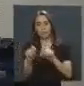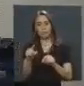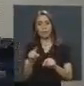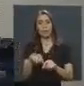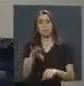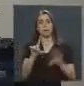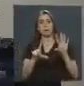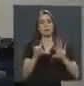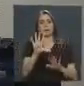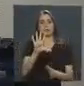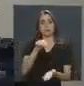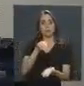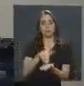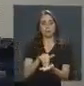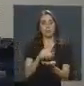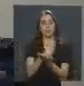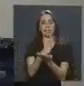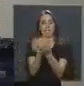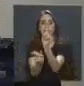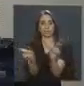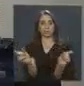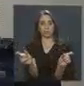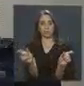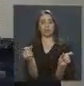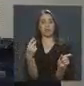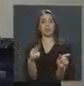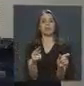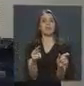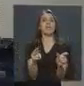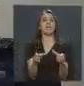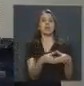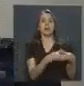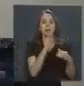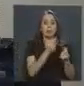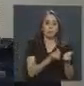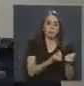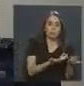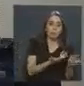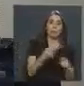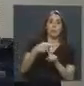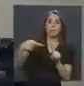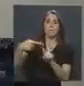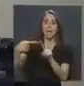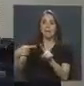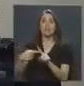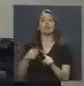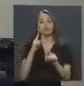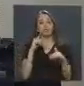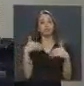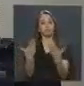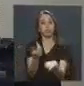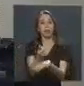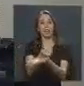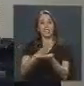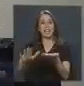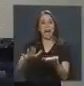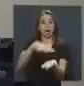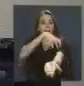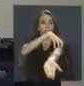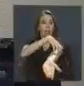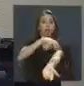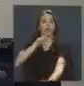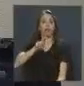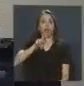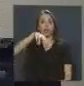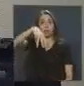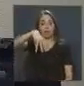de 75.000 estudiantes pertenecientes a los sectores populares y medios que poseen gratuidad en esta región metropolitana y